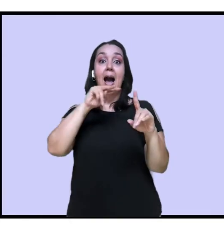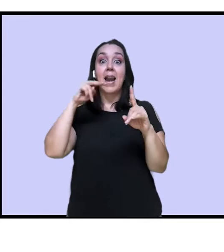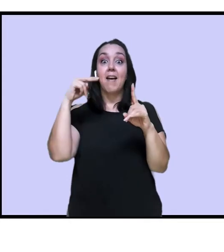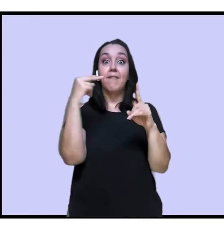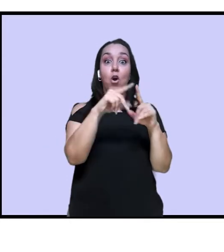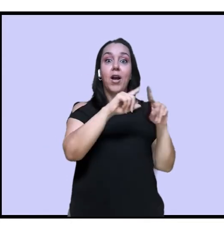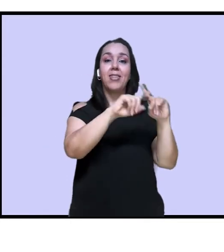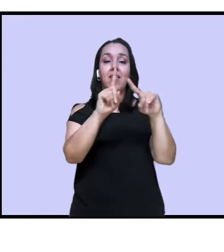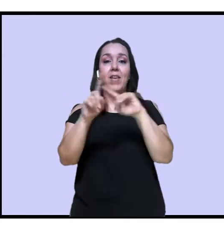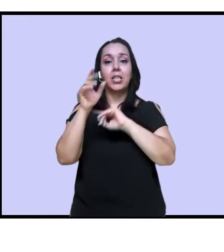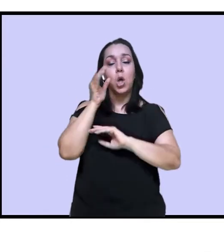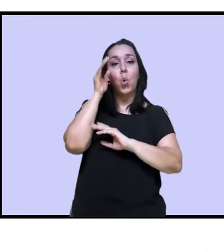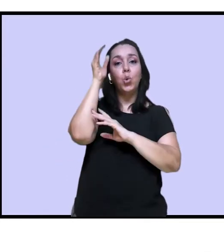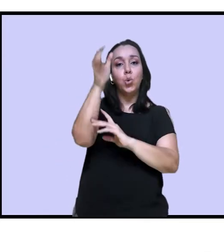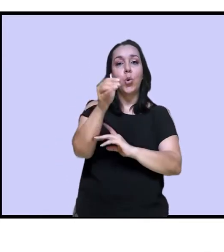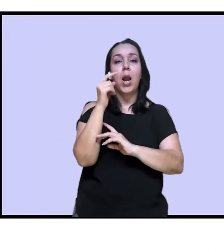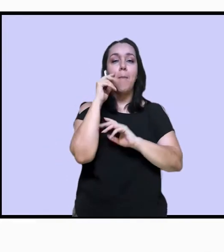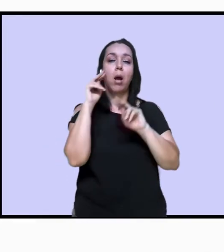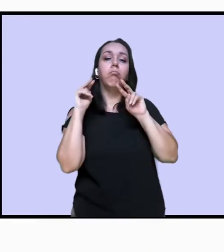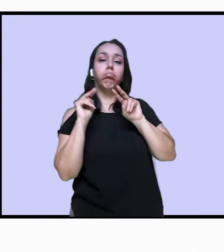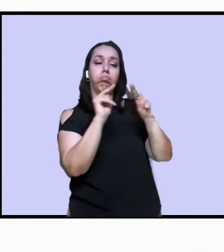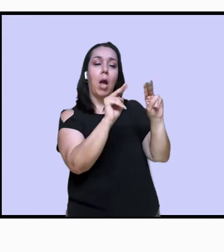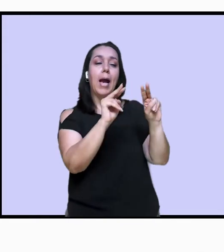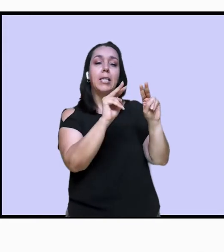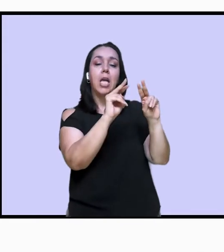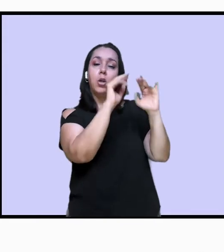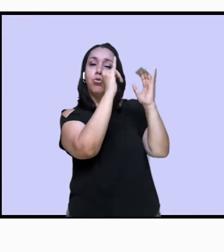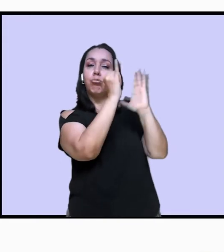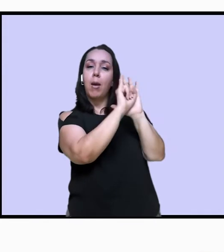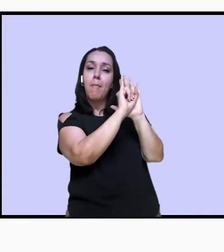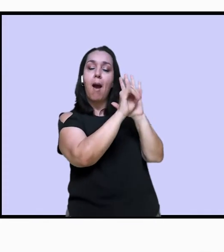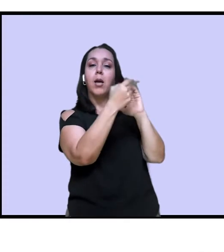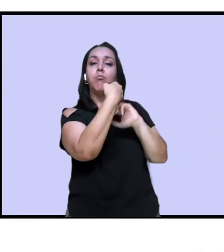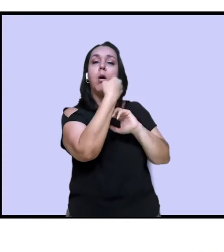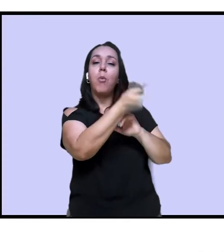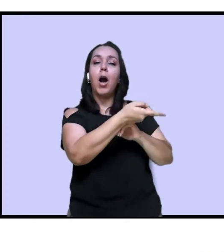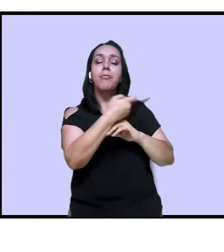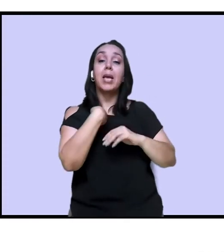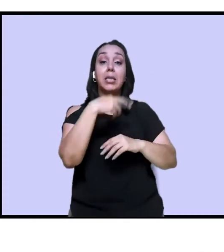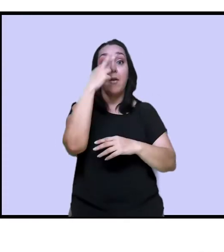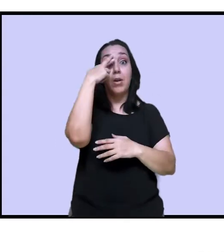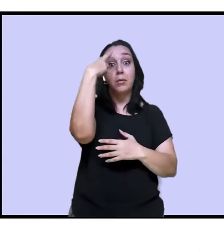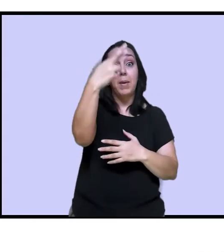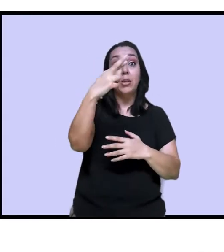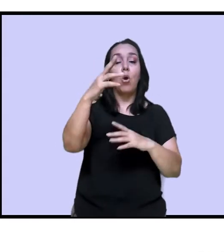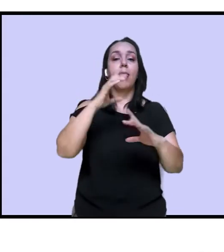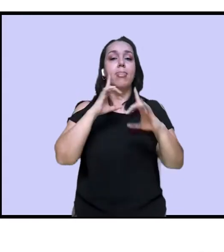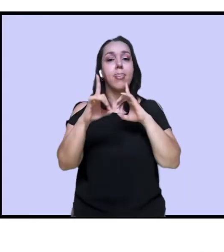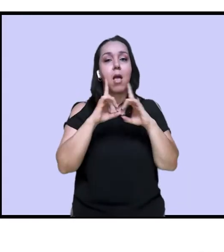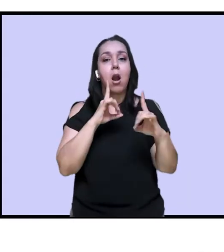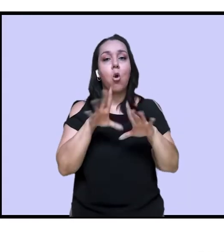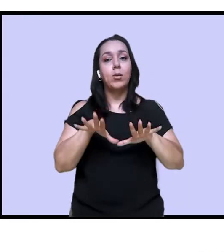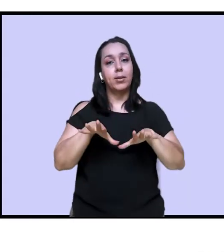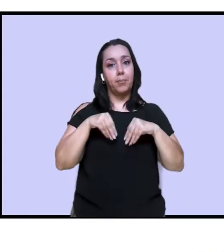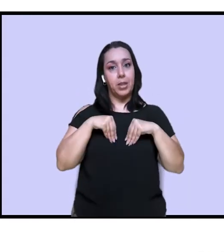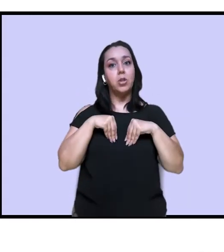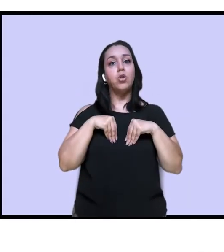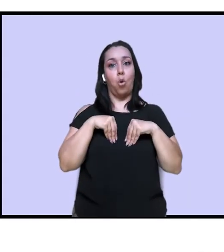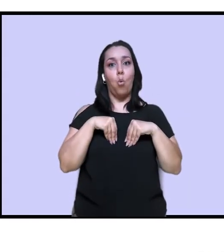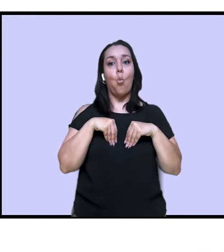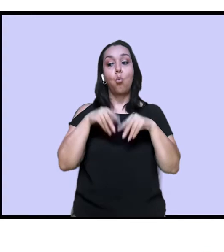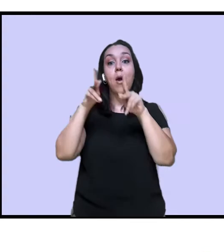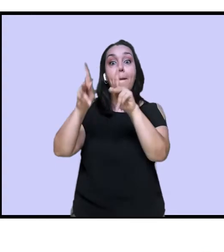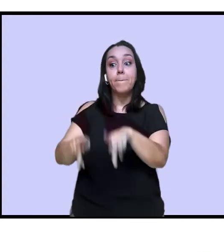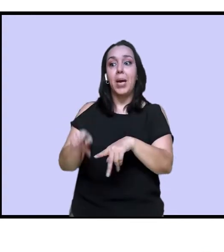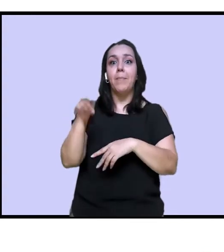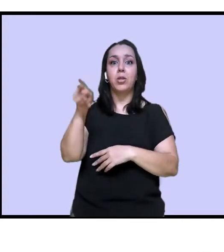El enfoque intercultural se puede resumir en esta imagen, ¿verdad?, donde a través del respeto, el diálogo y la aceptación,